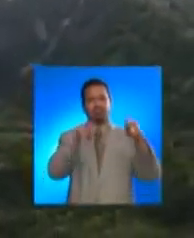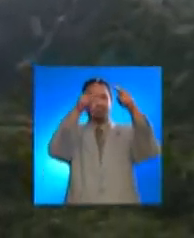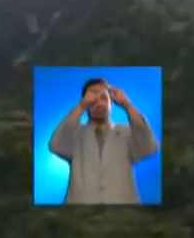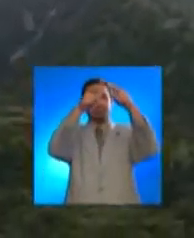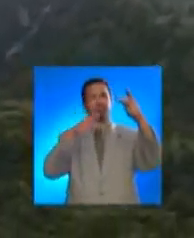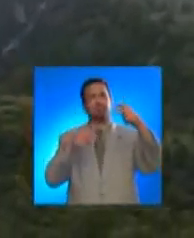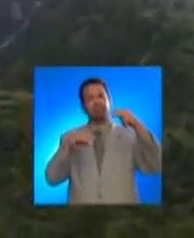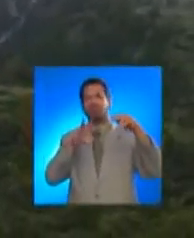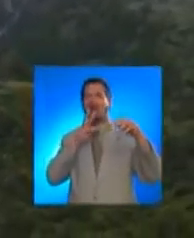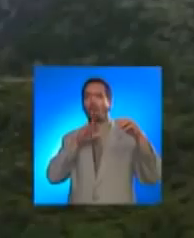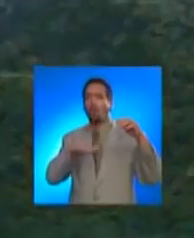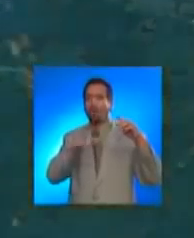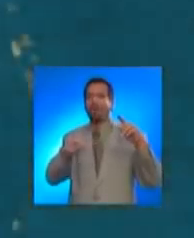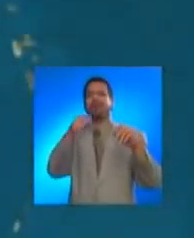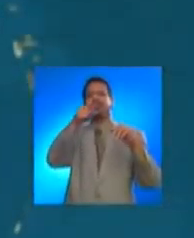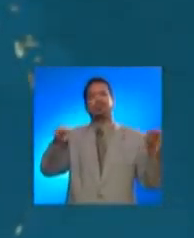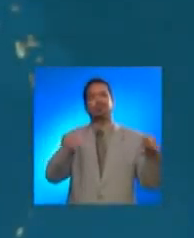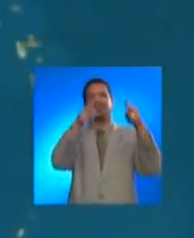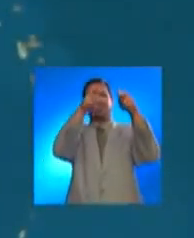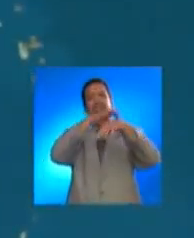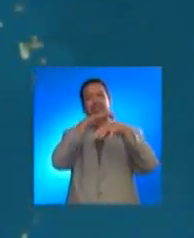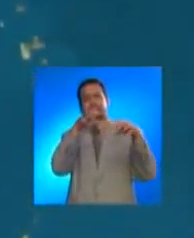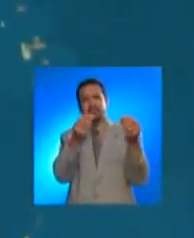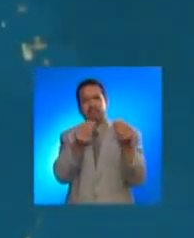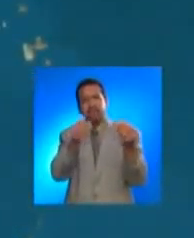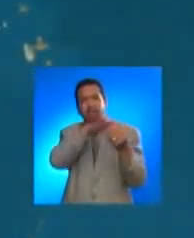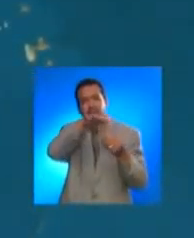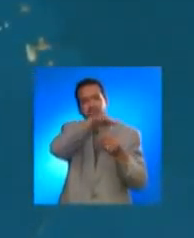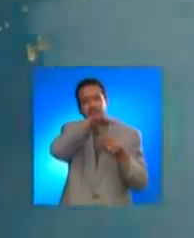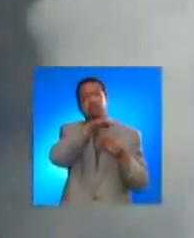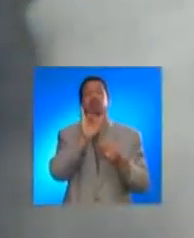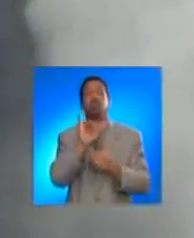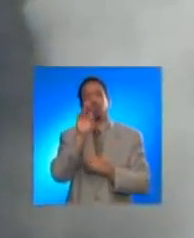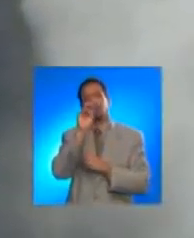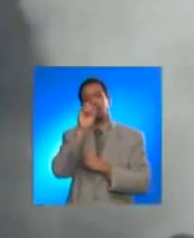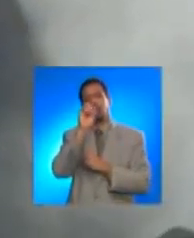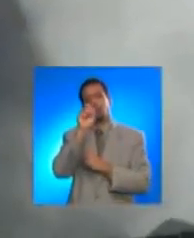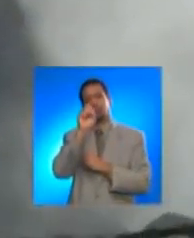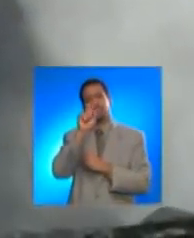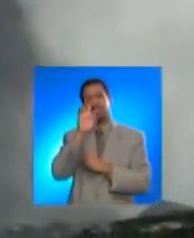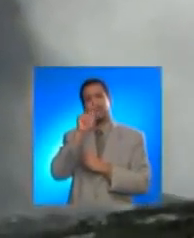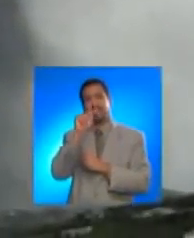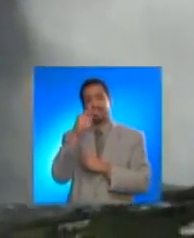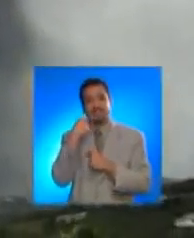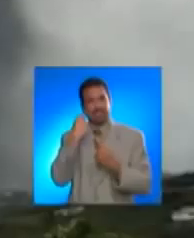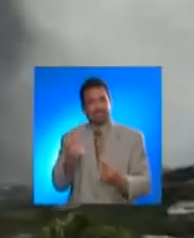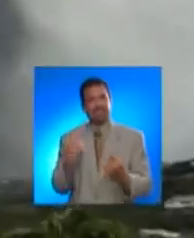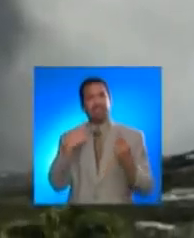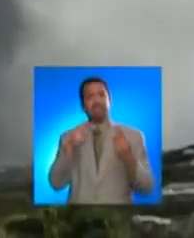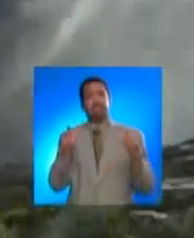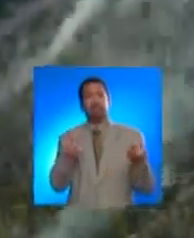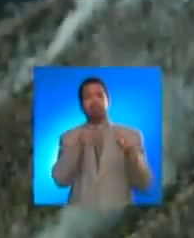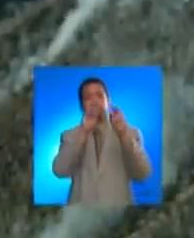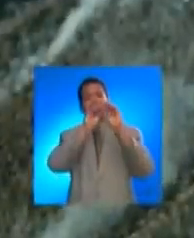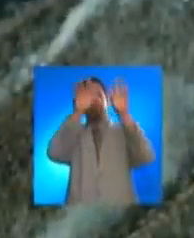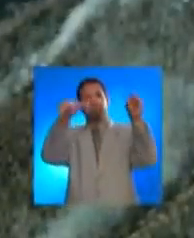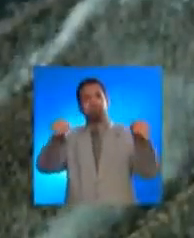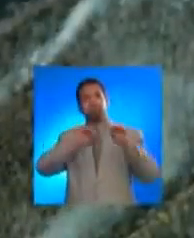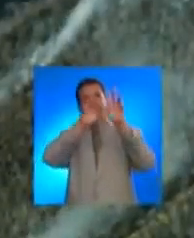peligro se debe al volcán submarino Kikemjeni, localizado al sureste del Caribe, a 450 millas de Puerto